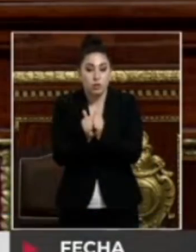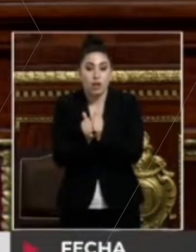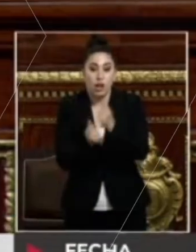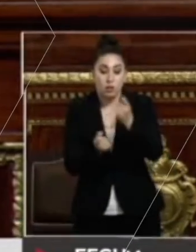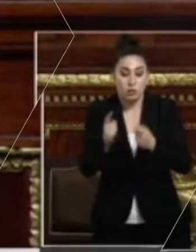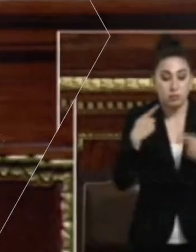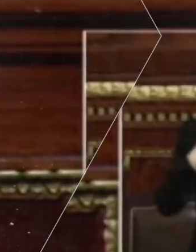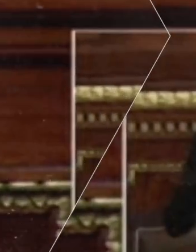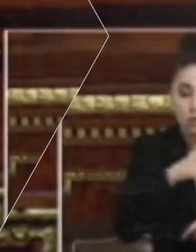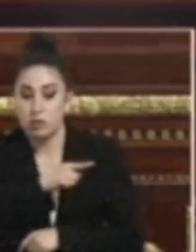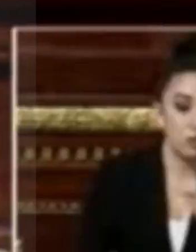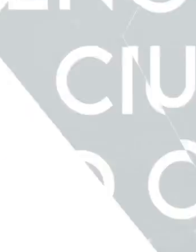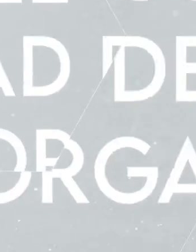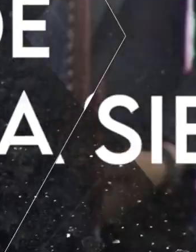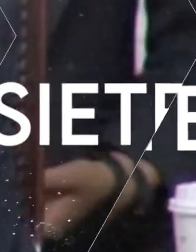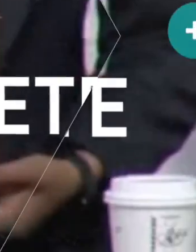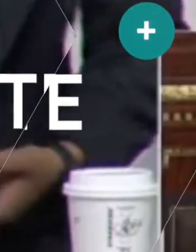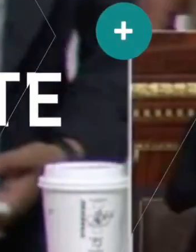adecuada.